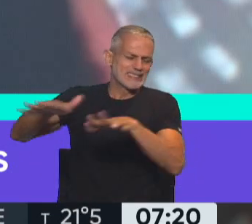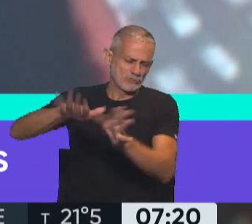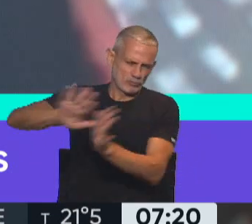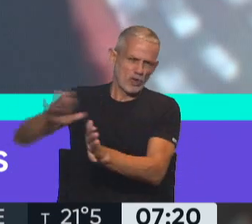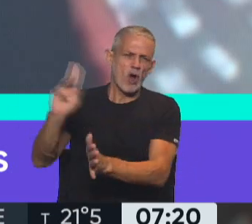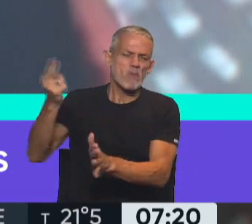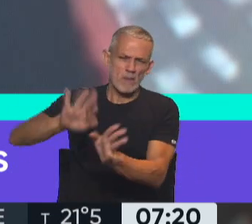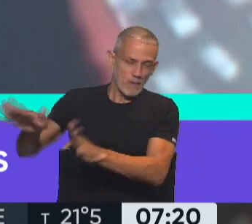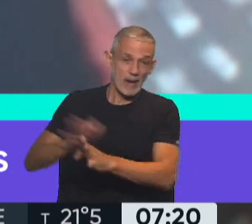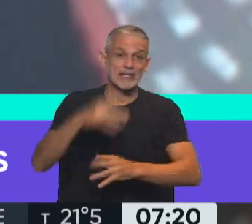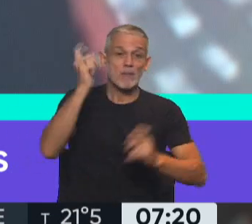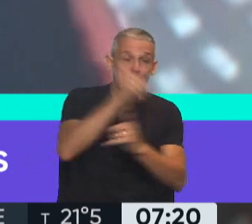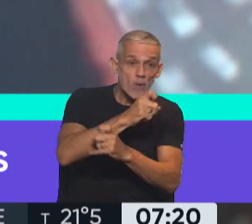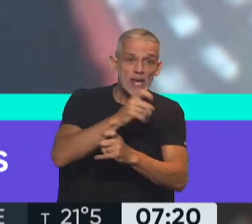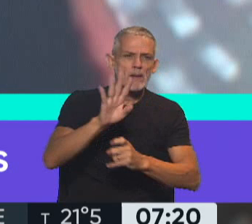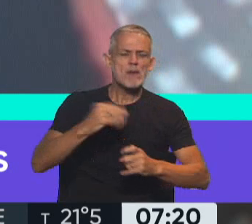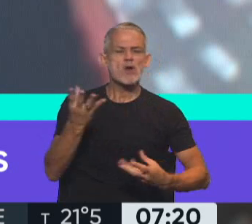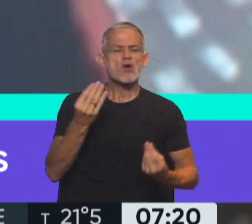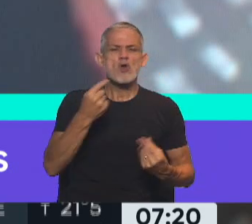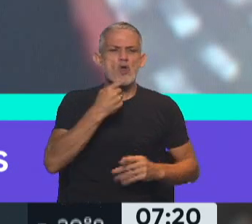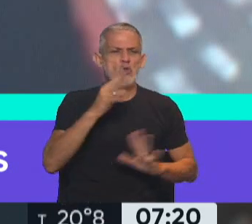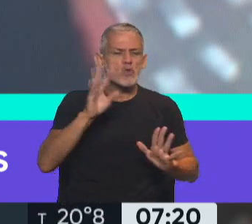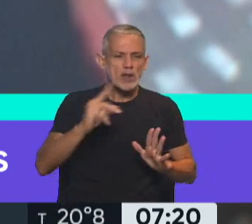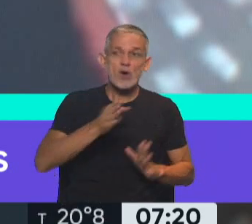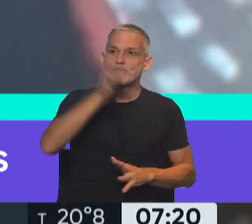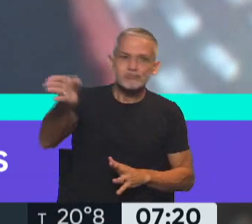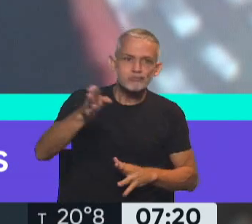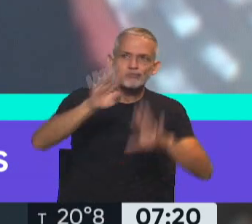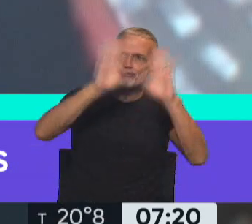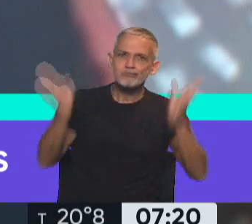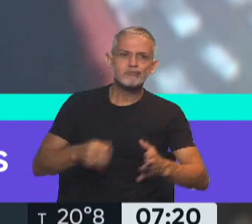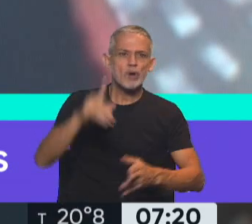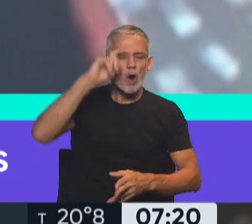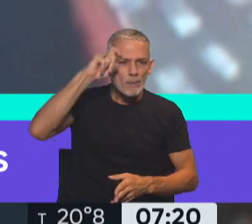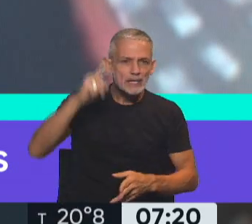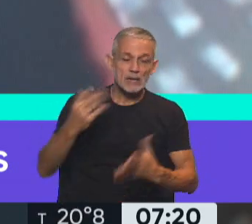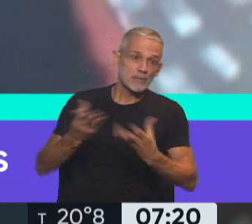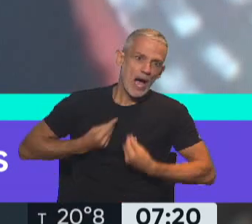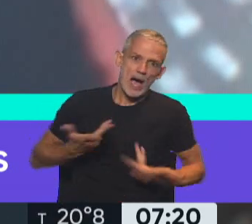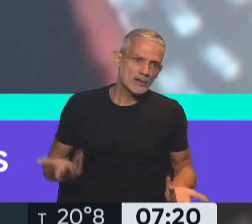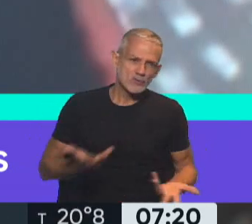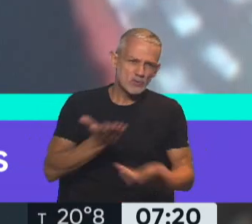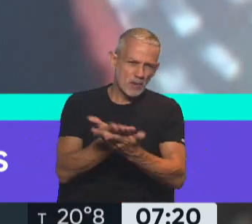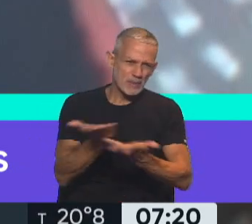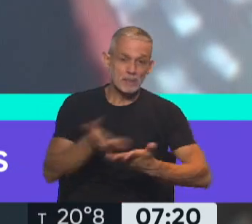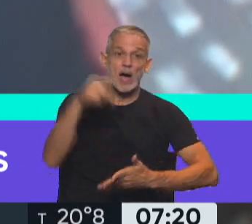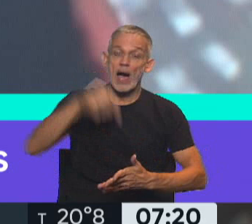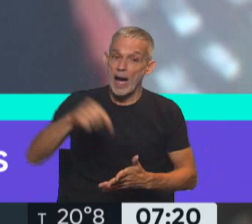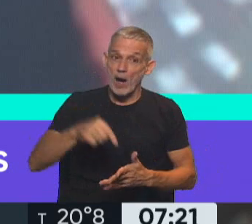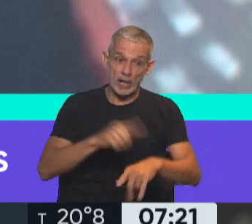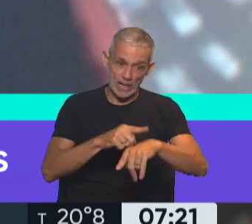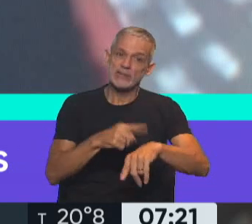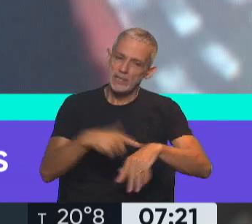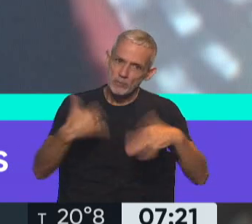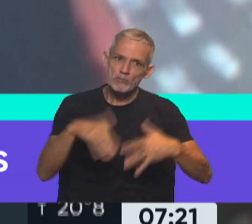particular, tenés algún problema, no tengas dudas, asistí a un centro de salud, pedí ayuda, porque en este caso los